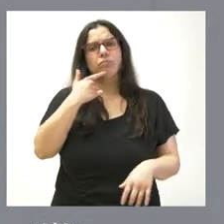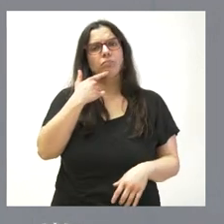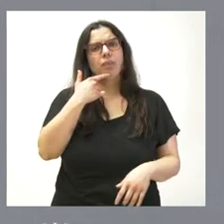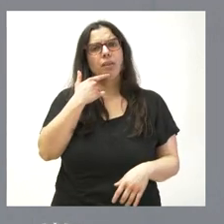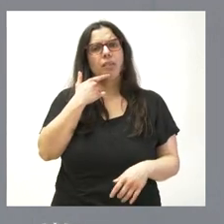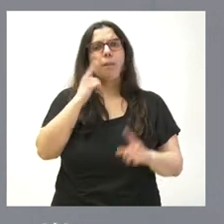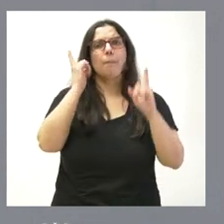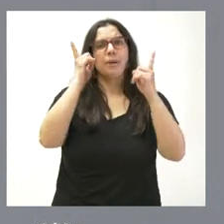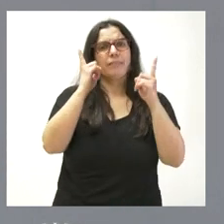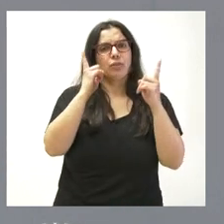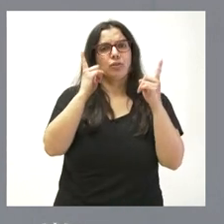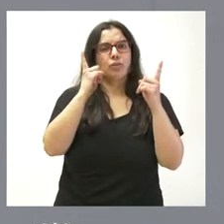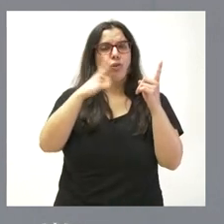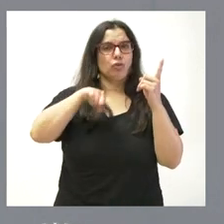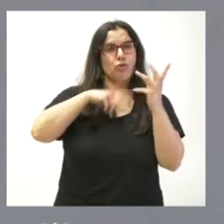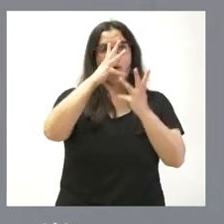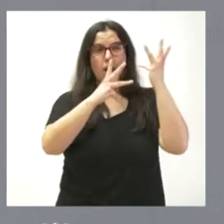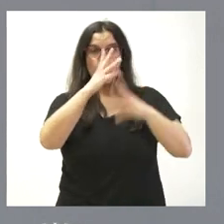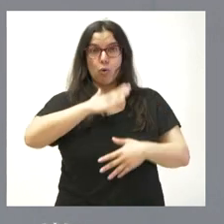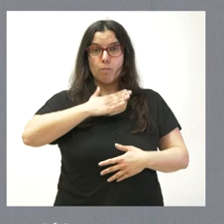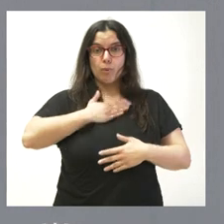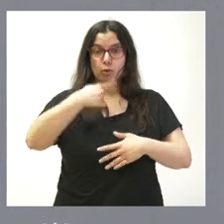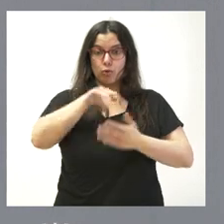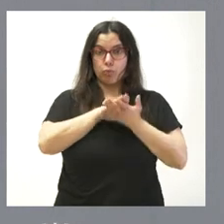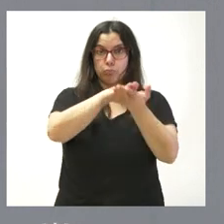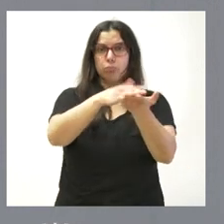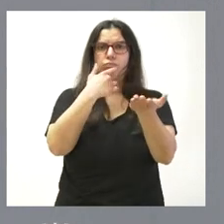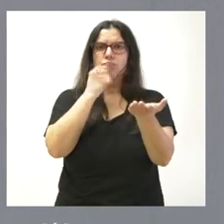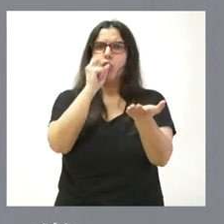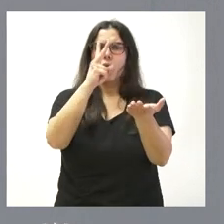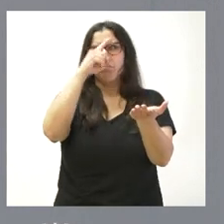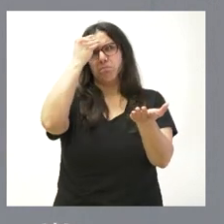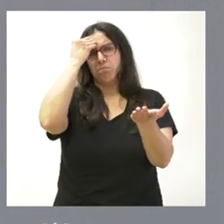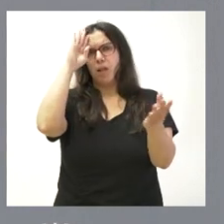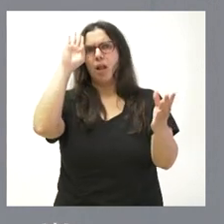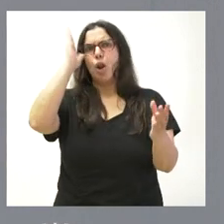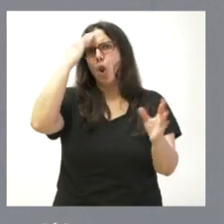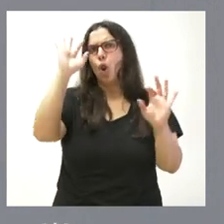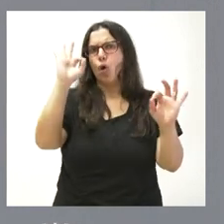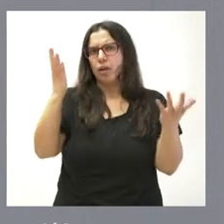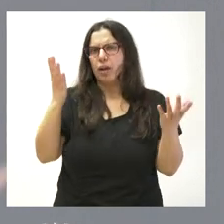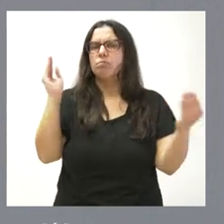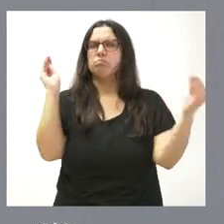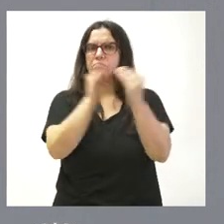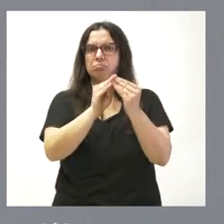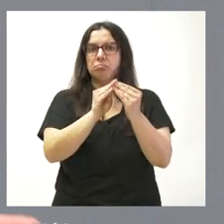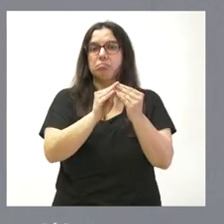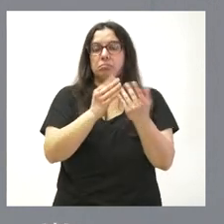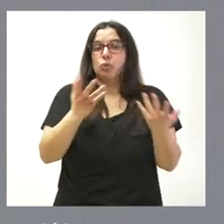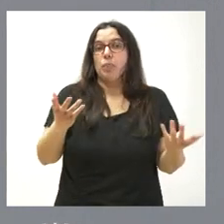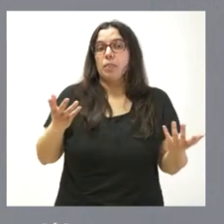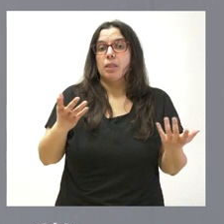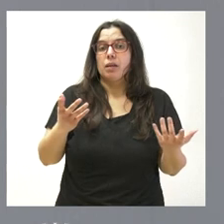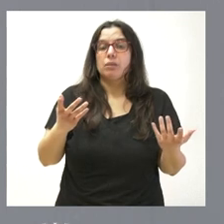las previsiones que hemos presentado y las considera razonables por tanto son unas previsiones que a juicio del la airez las